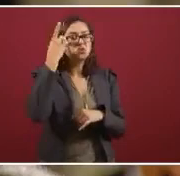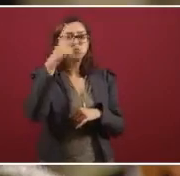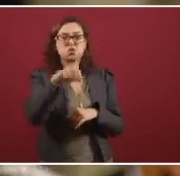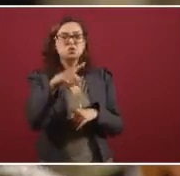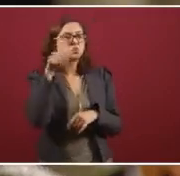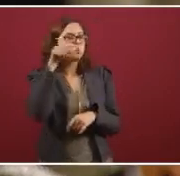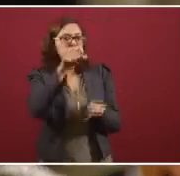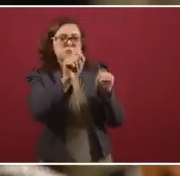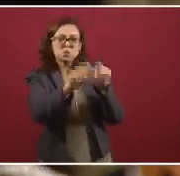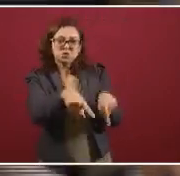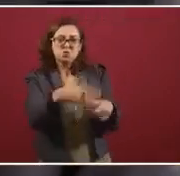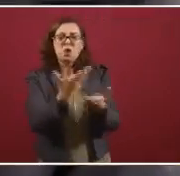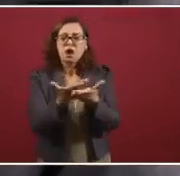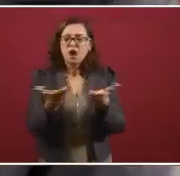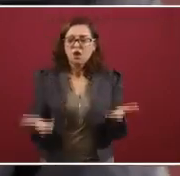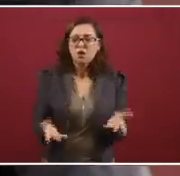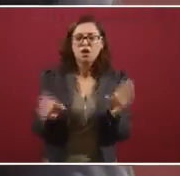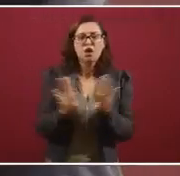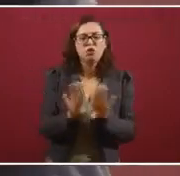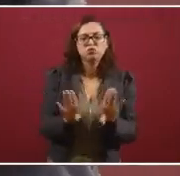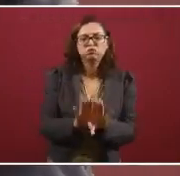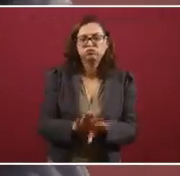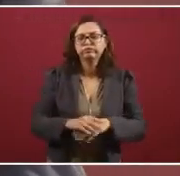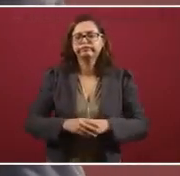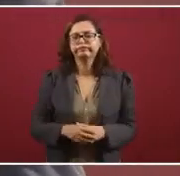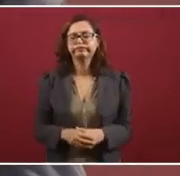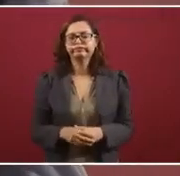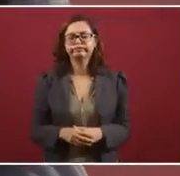queda después de este acuerdo? En esencia,